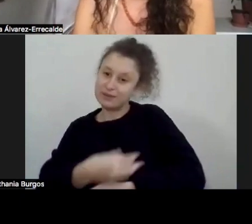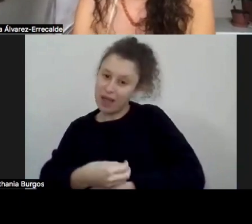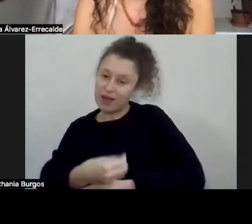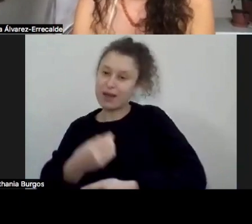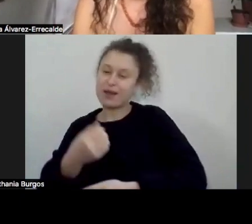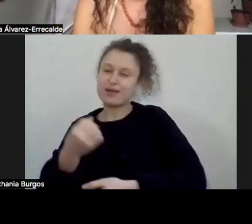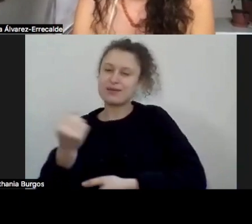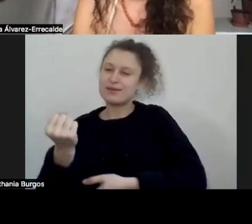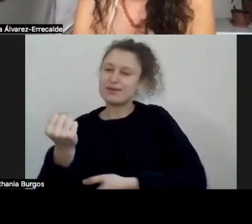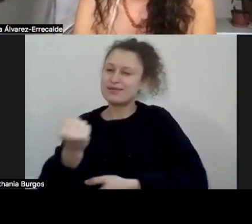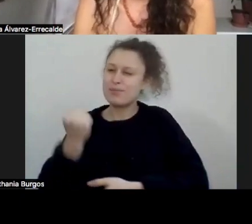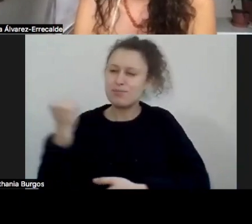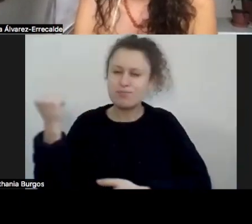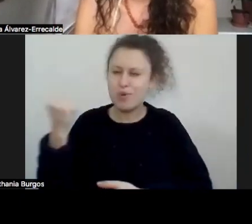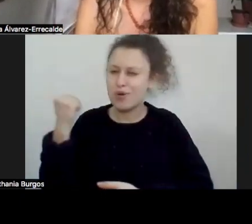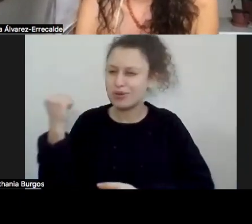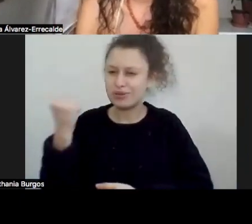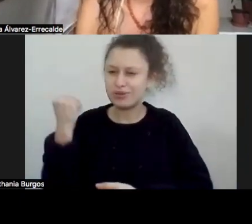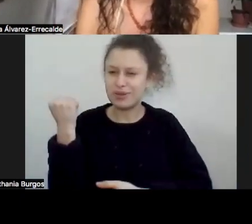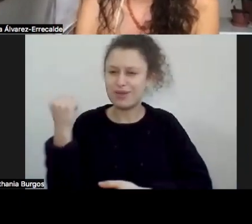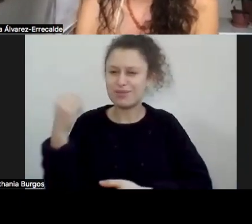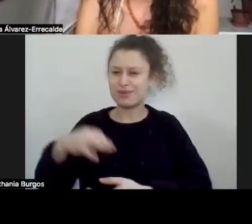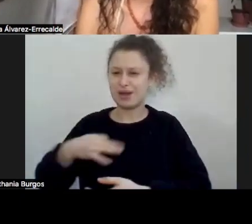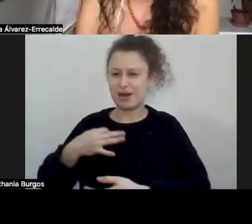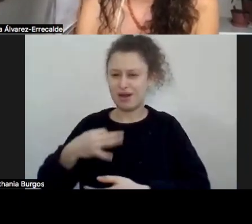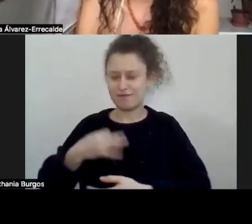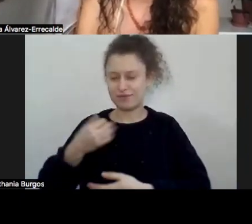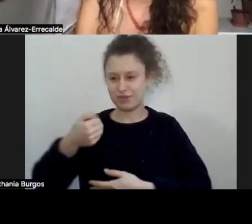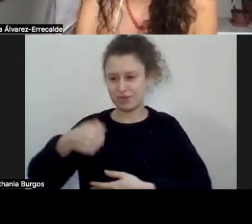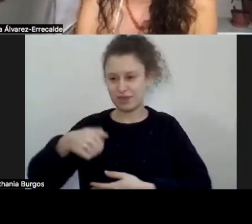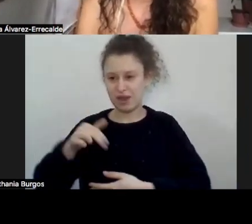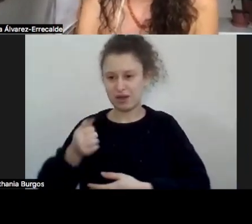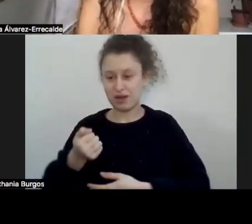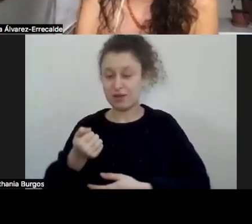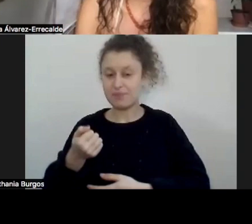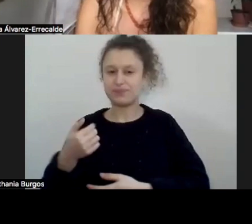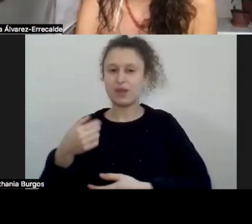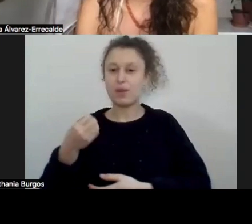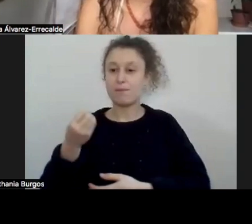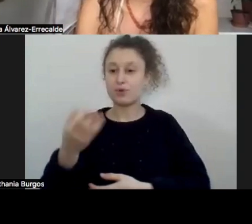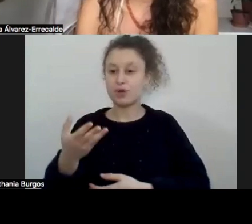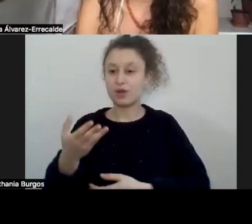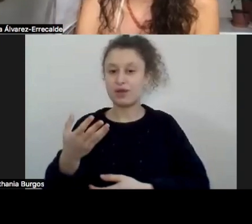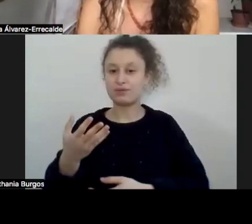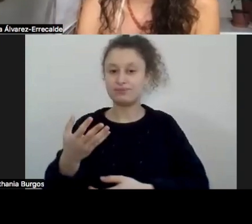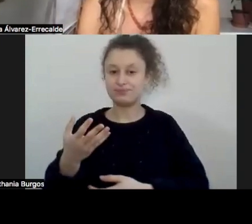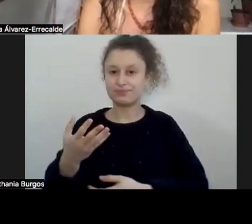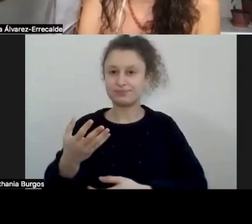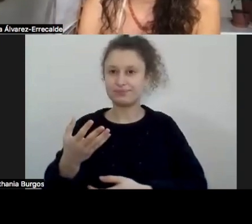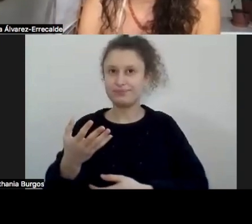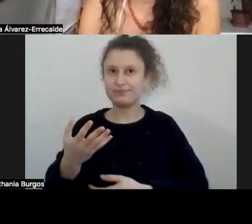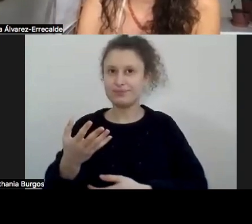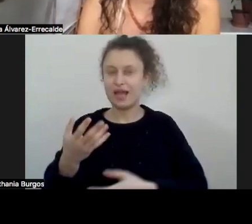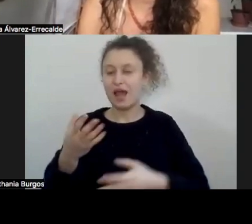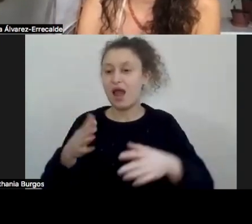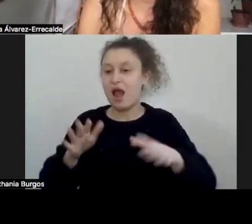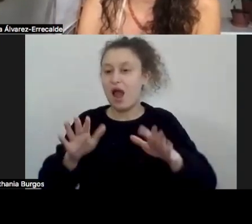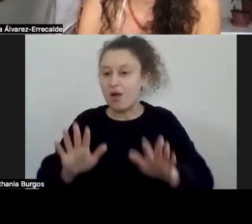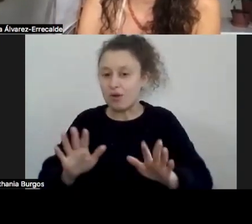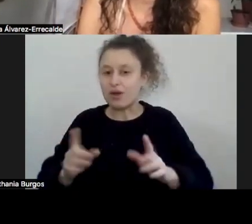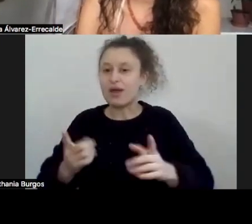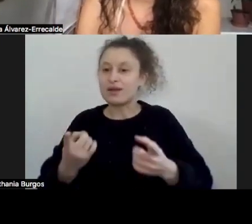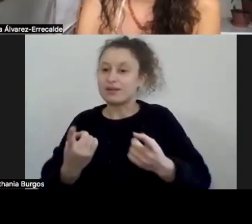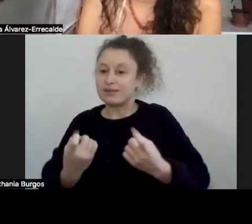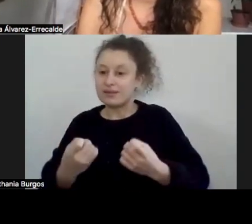niño, y es también una gratitud a su cuerpo, ¿no? Que me decía que era como a partir de la maternidad